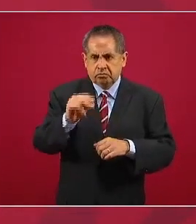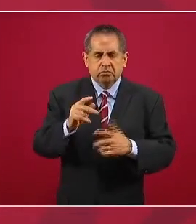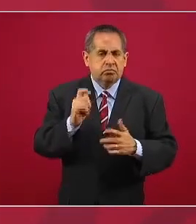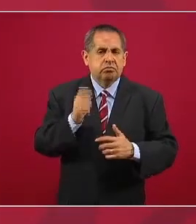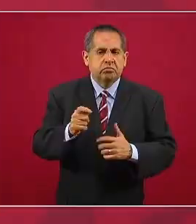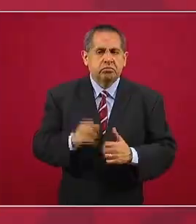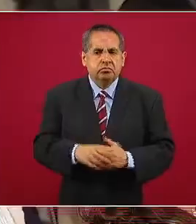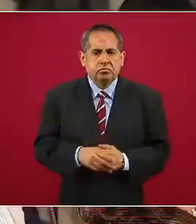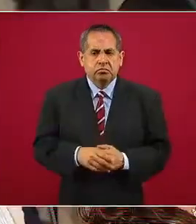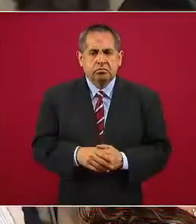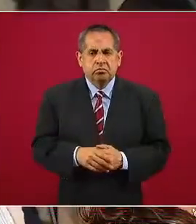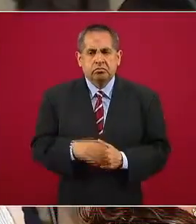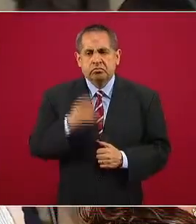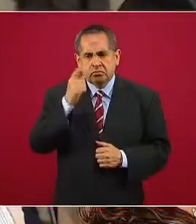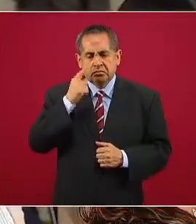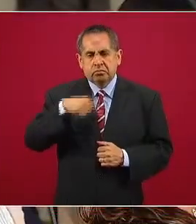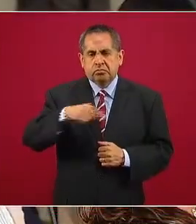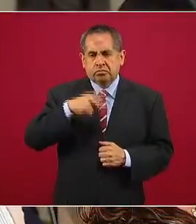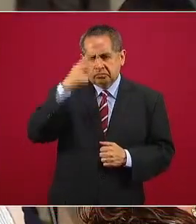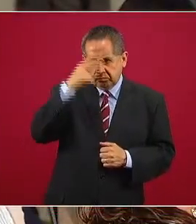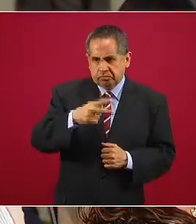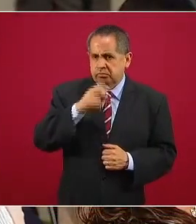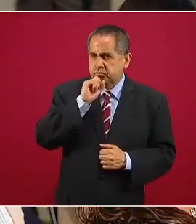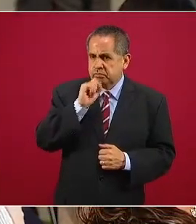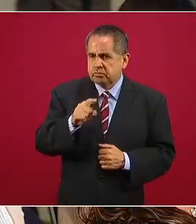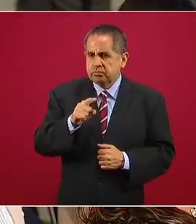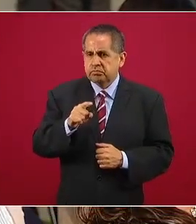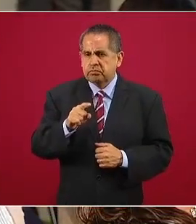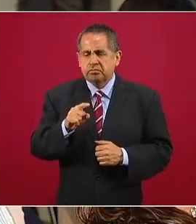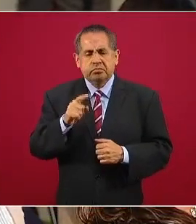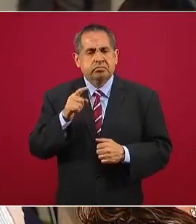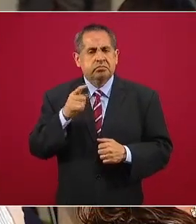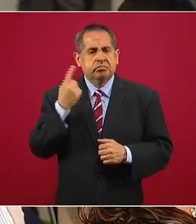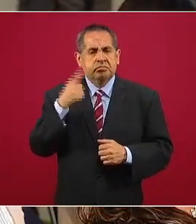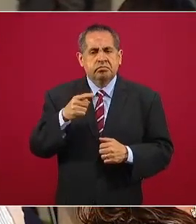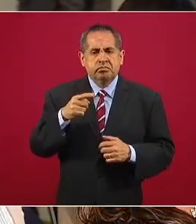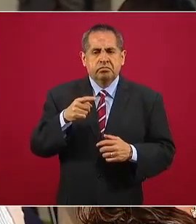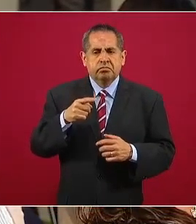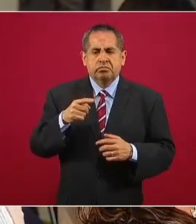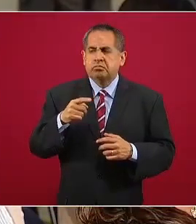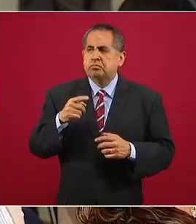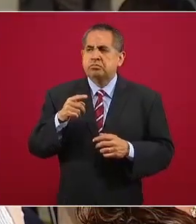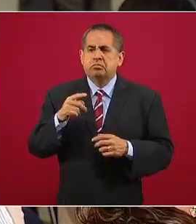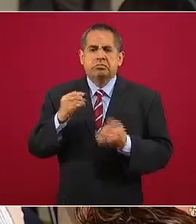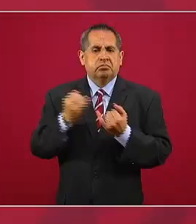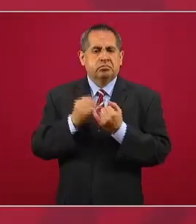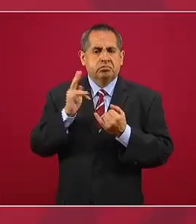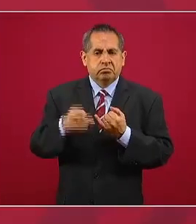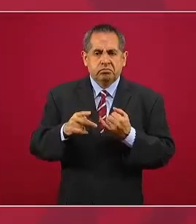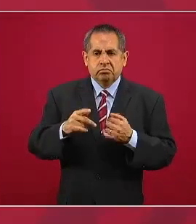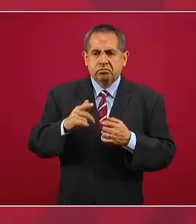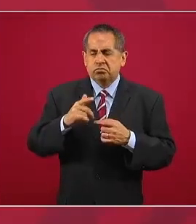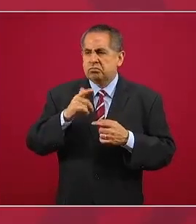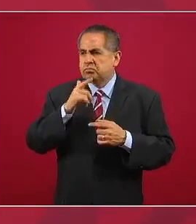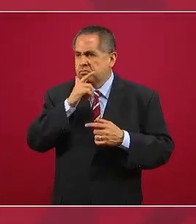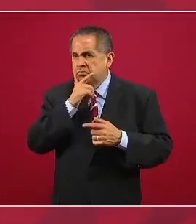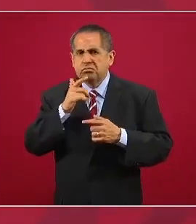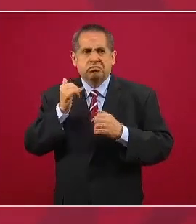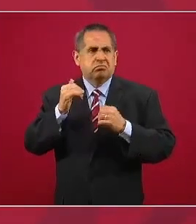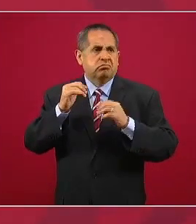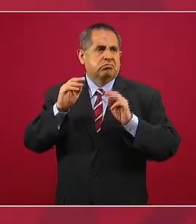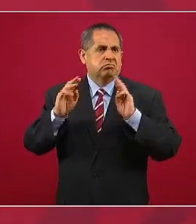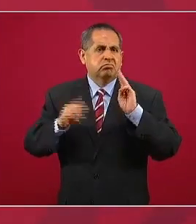que y esto aplica para México y aplica para el Reino Unido y para todos los países del